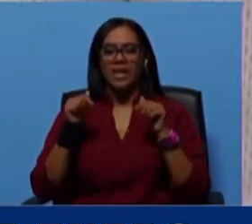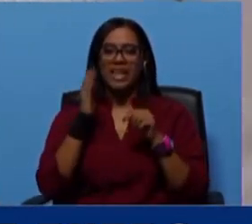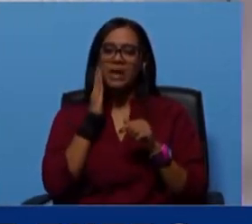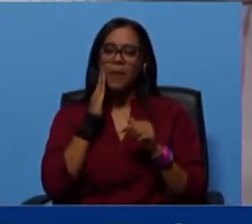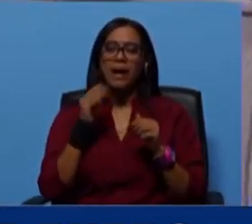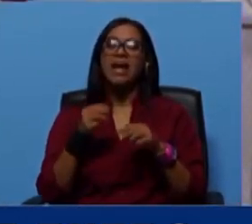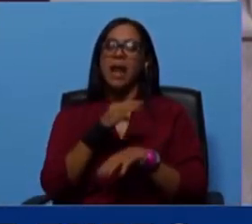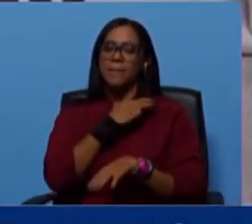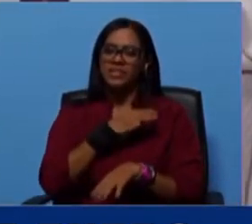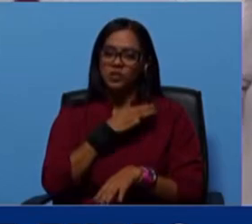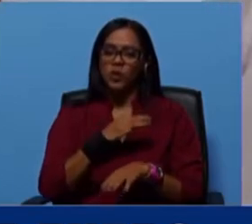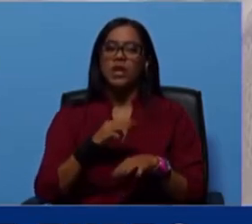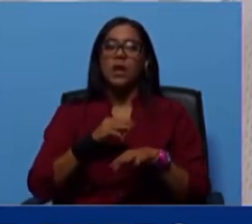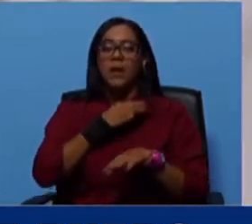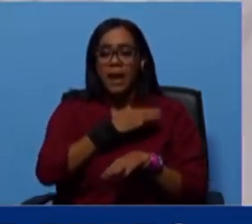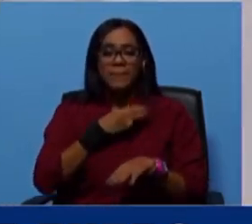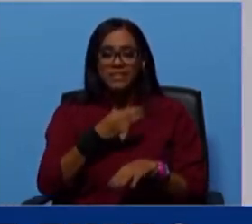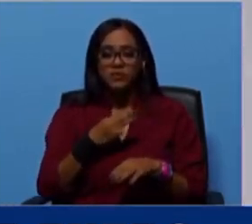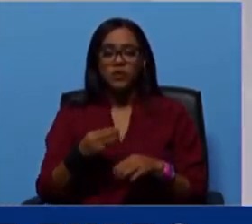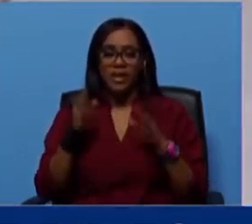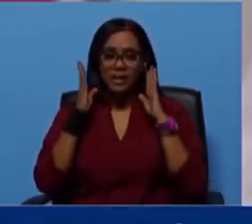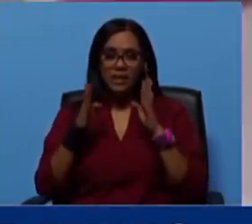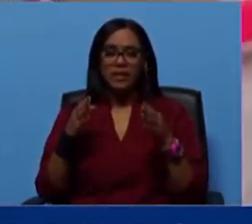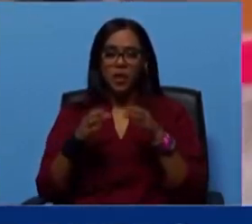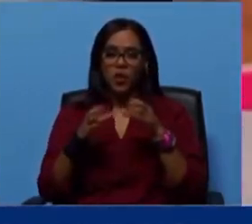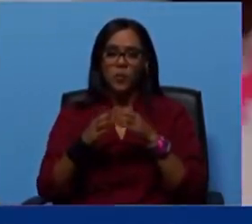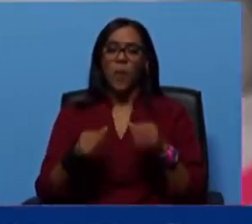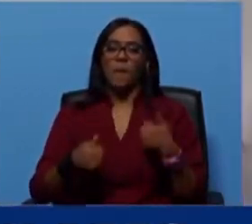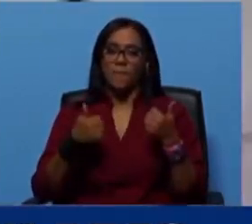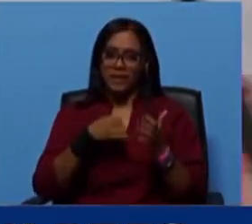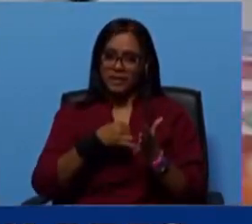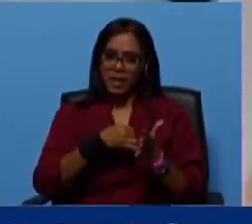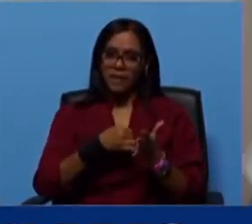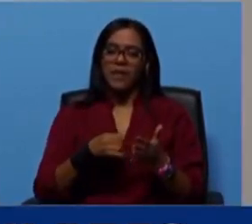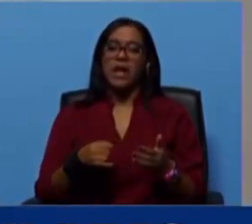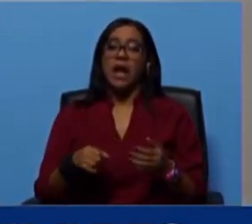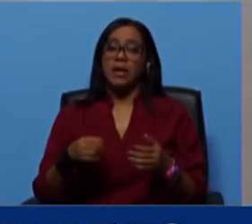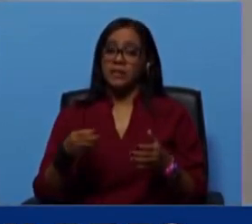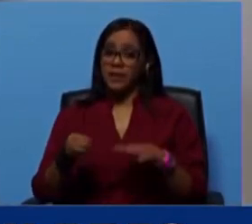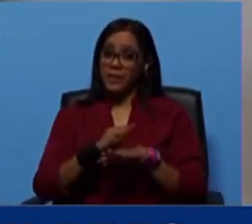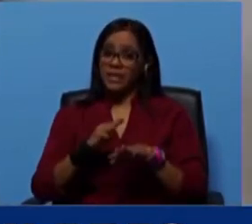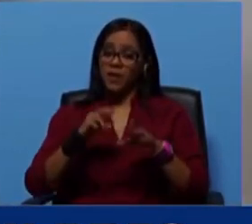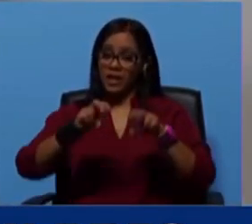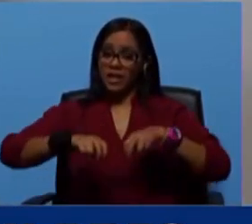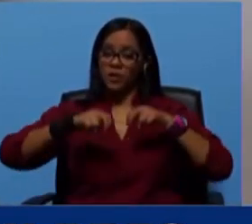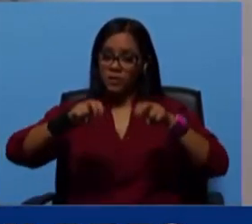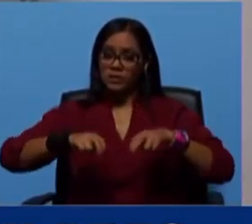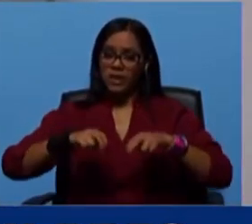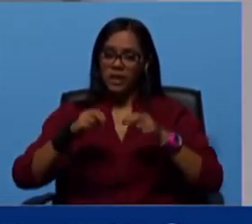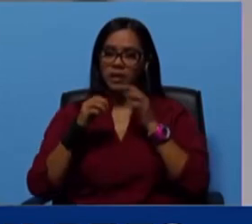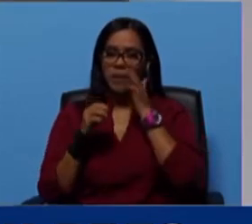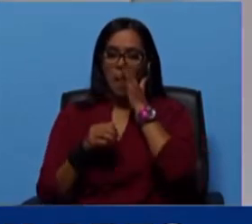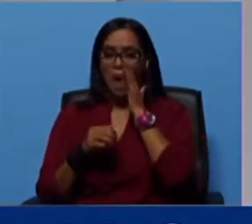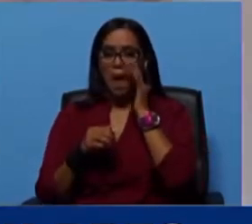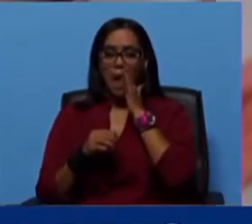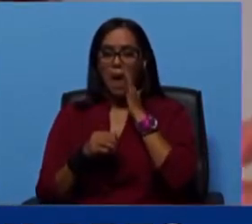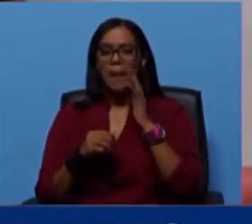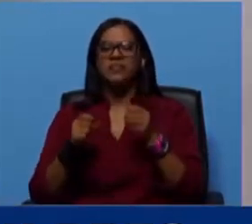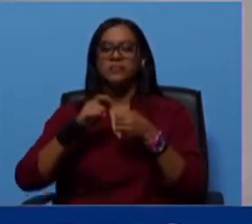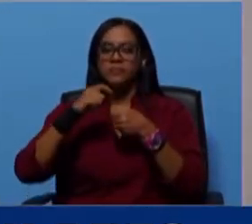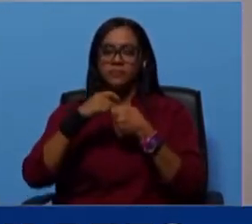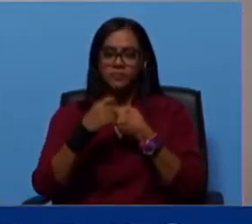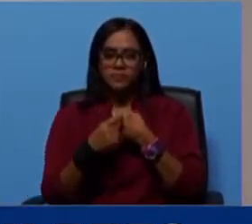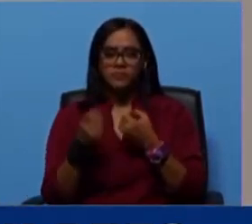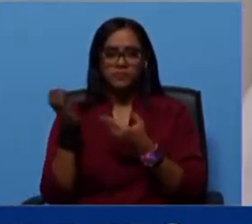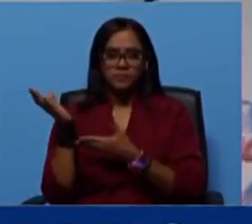grandes misiones porque es la misión que atiende a los sectores más vulnerables. Entonces, a través del Ministerio de Agricultura, el general Menris nos articuló con